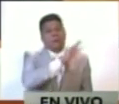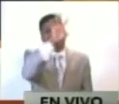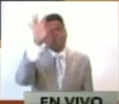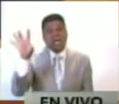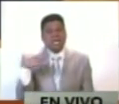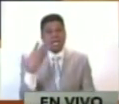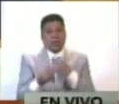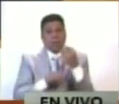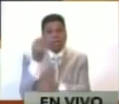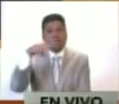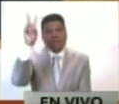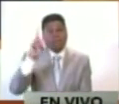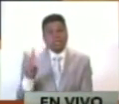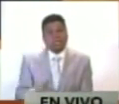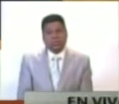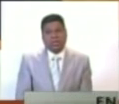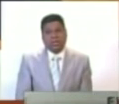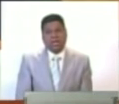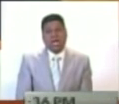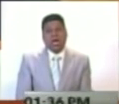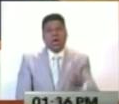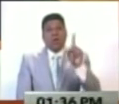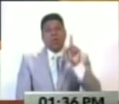que formalmente ya lo rechazó?